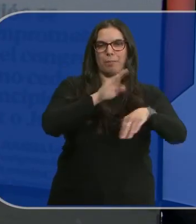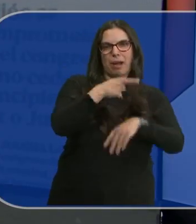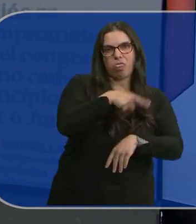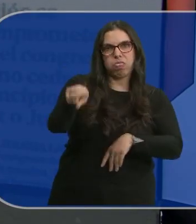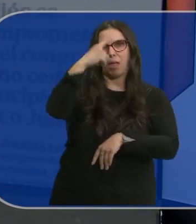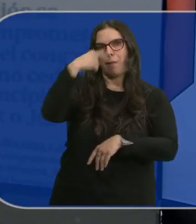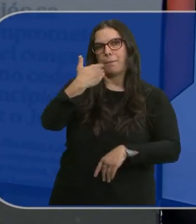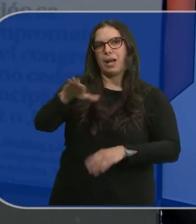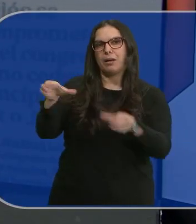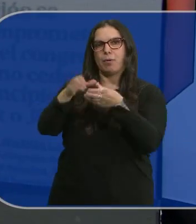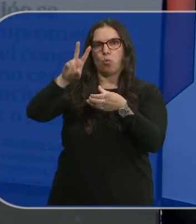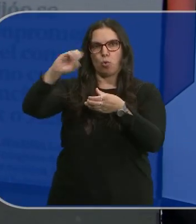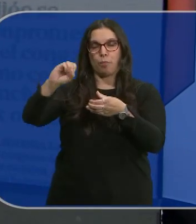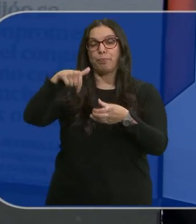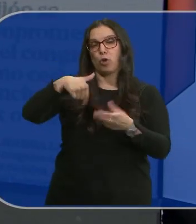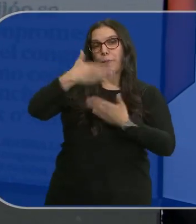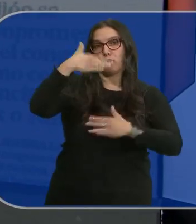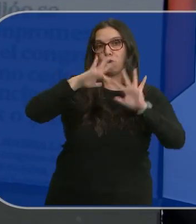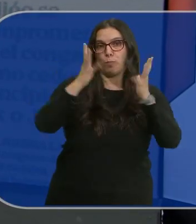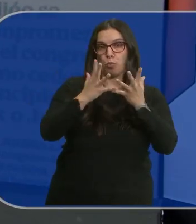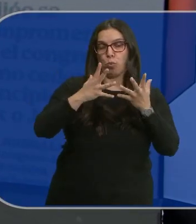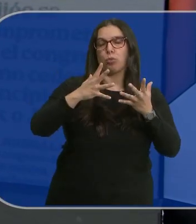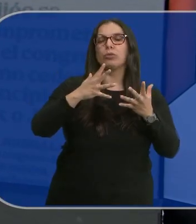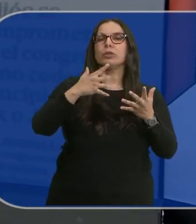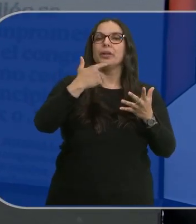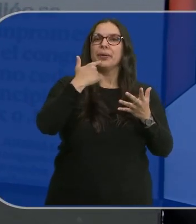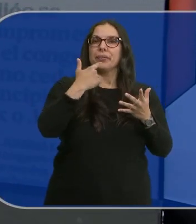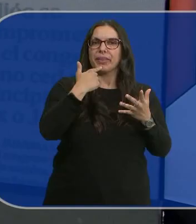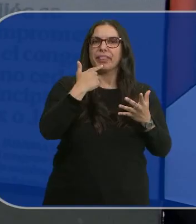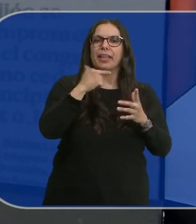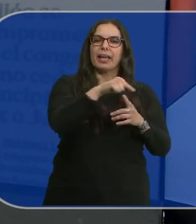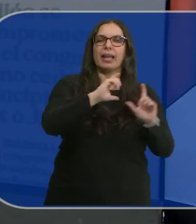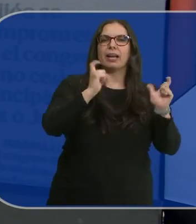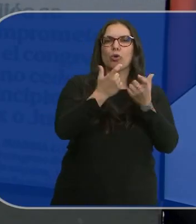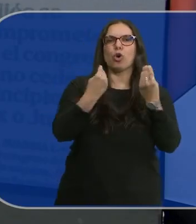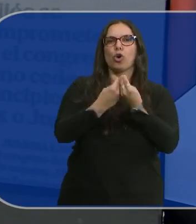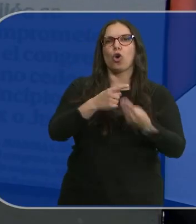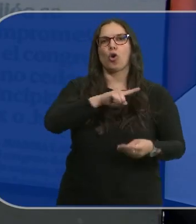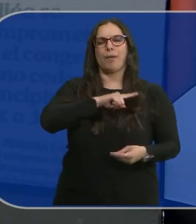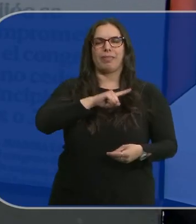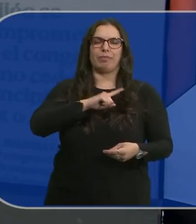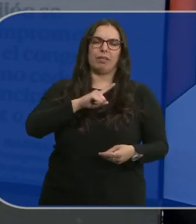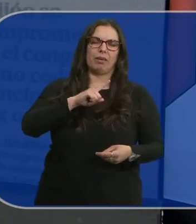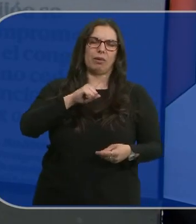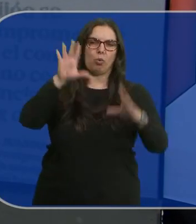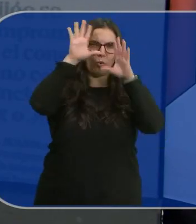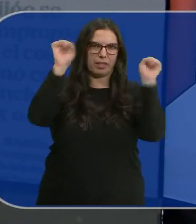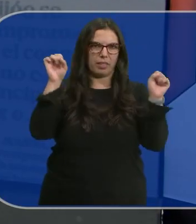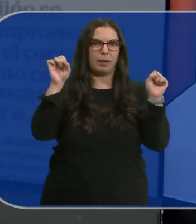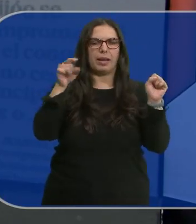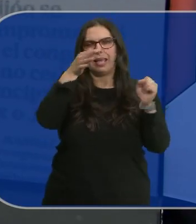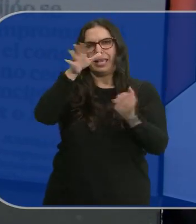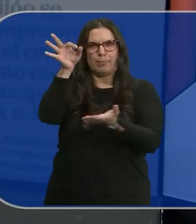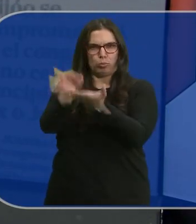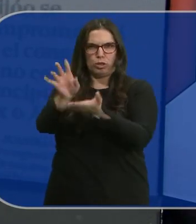credibilidad de la UCO. Hoy en el diario El Mundo, quien revela que Díez se reunió con el comandante de la Guardia Civil, Rubén Villalba, imputado en el caso Coldo. Los encuentros